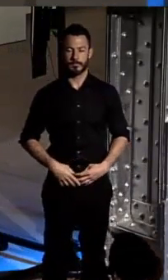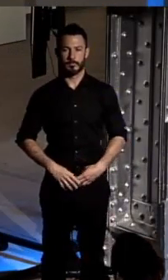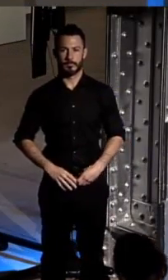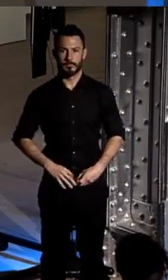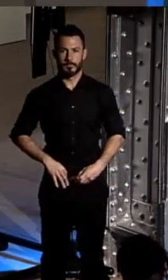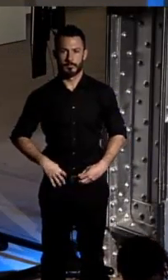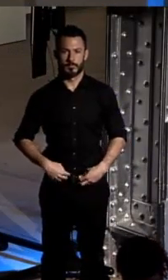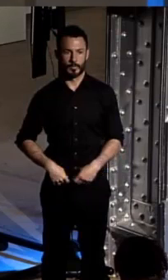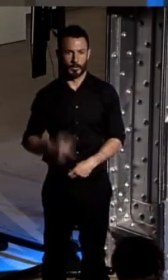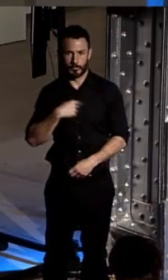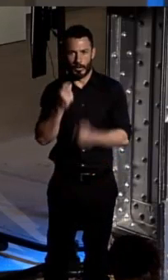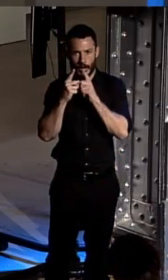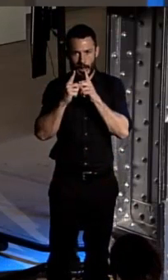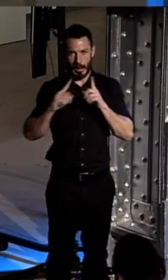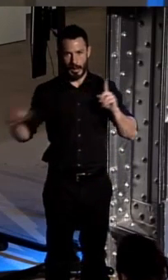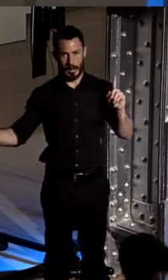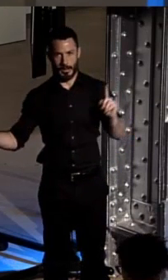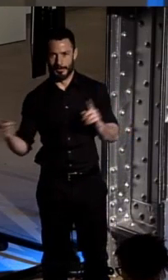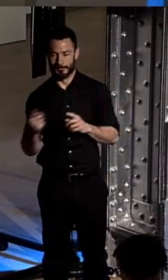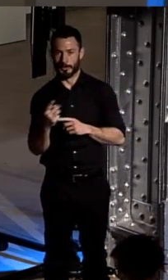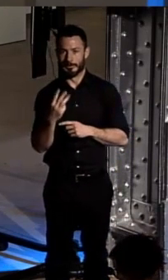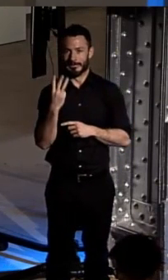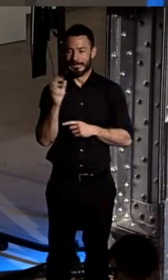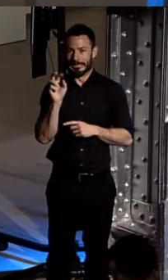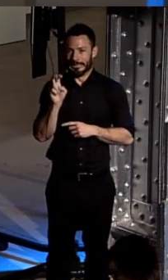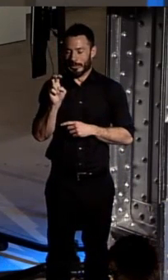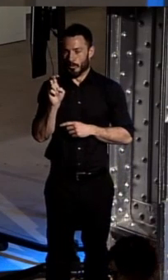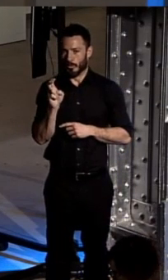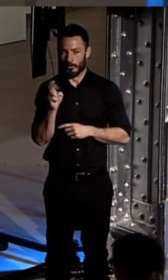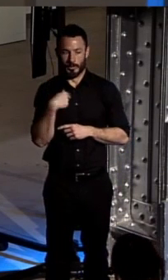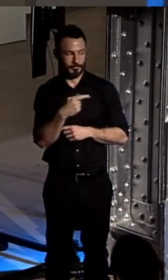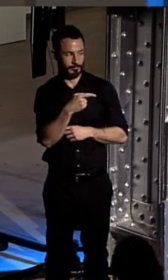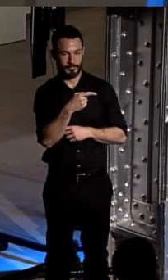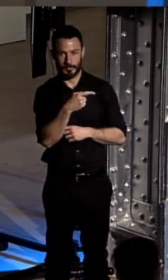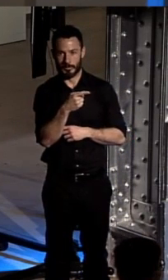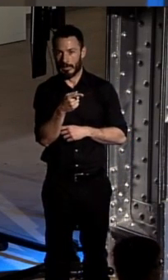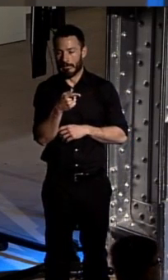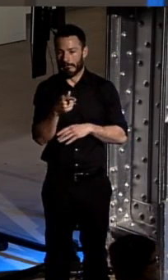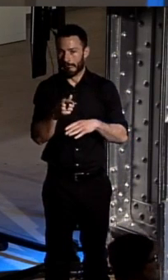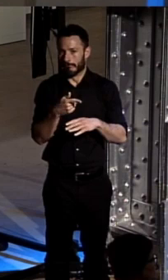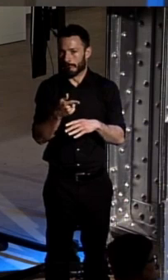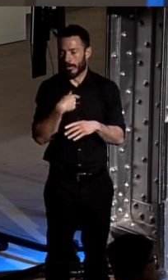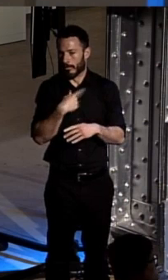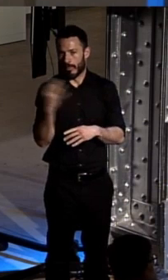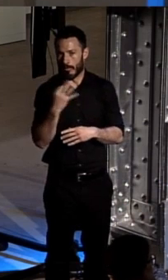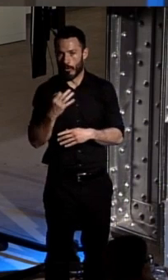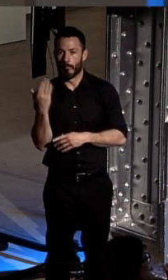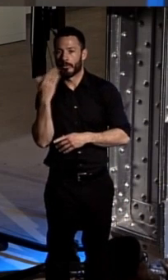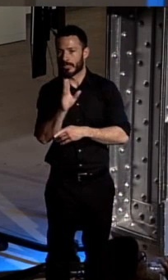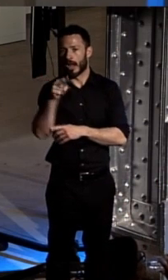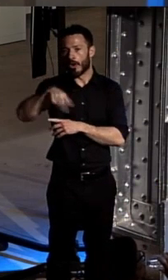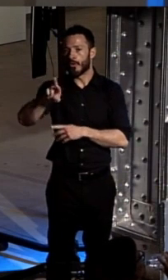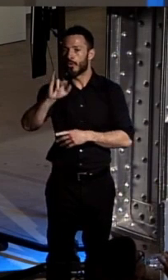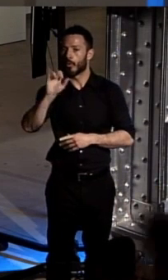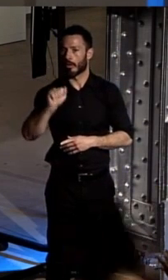Dásela, Nuria, por favor. No me voy a extender ni 30 segundos en... No porque no lo merezca, por favor, sino porque no perdamos ni un minuto en presentar a Nuria Oliver, que